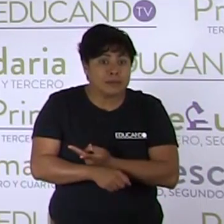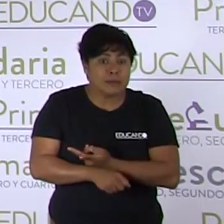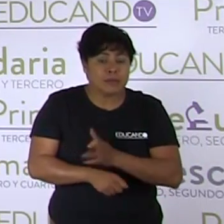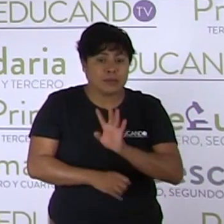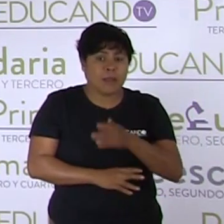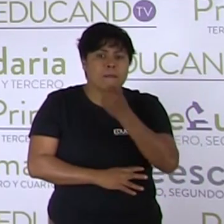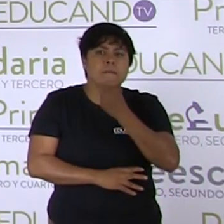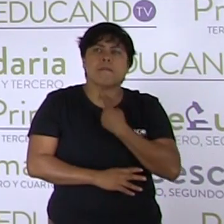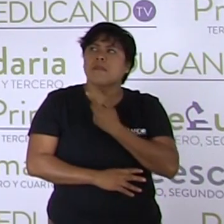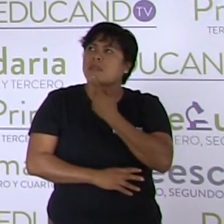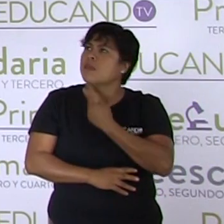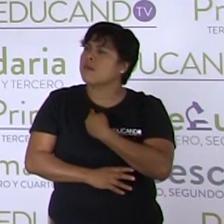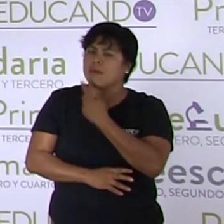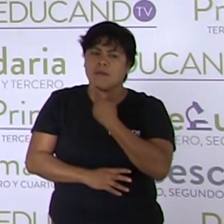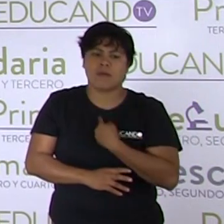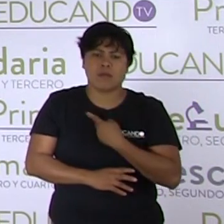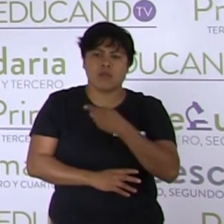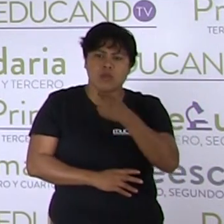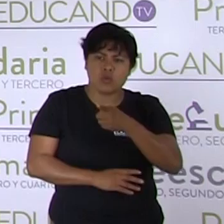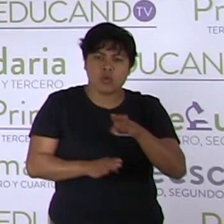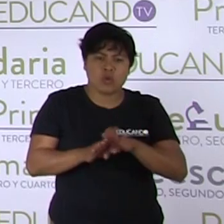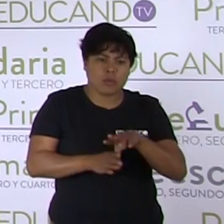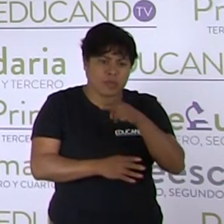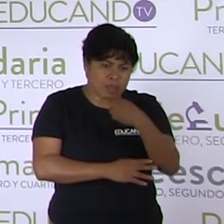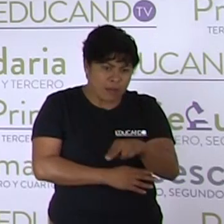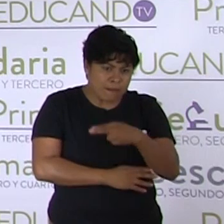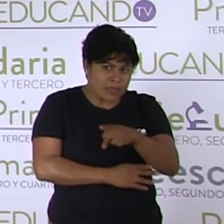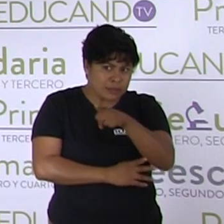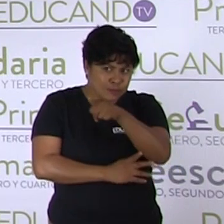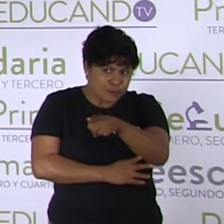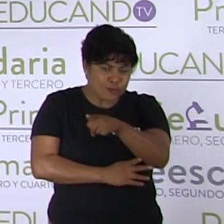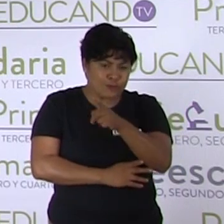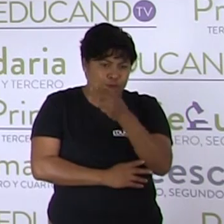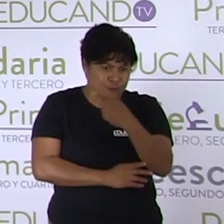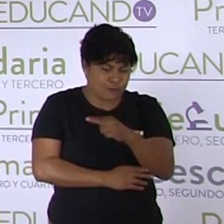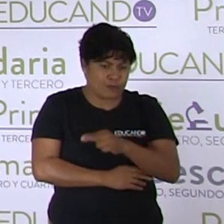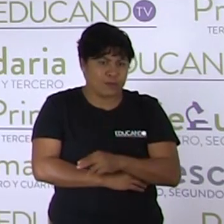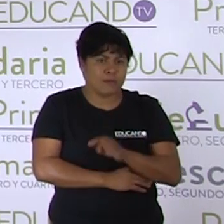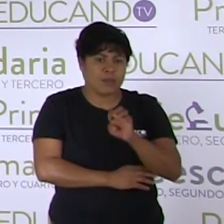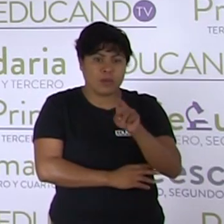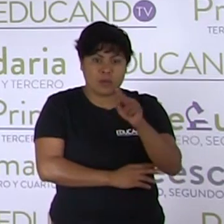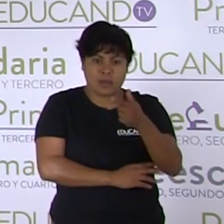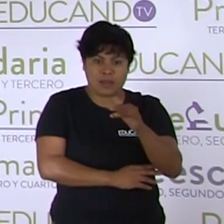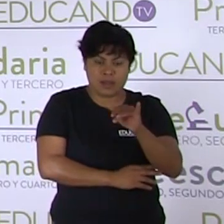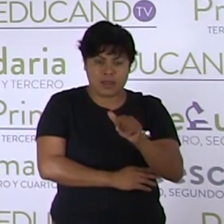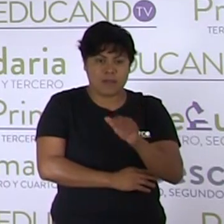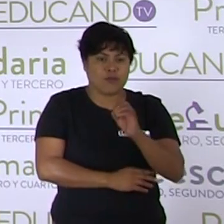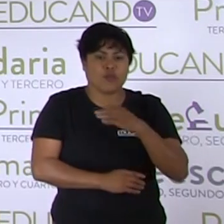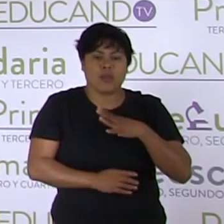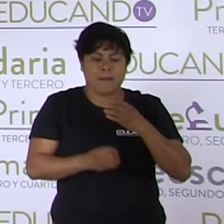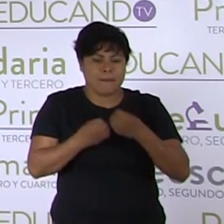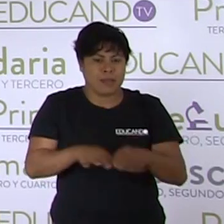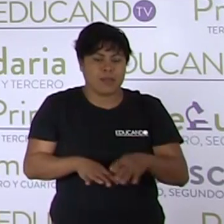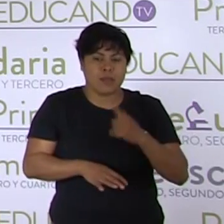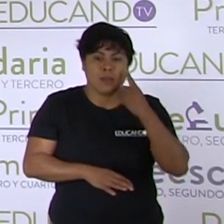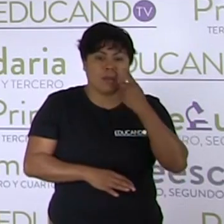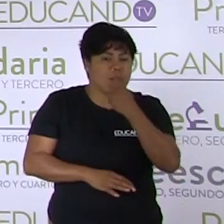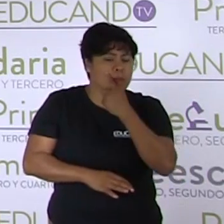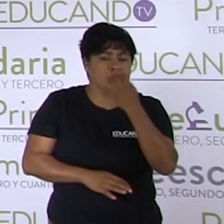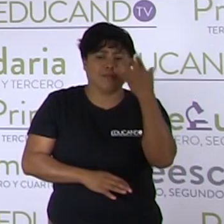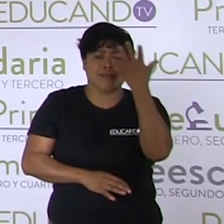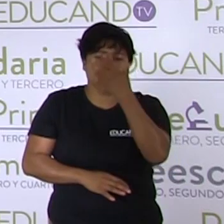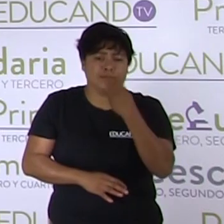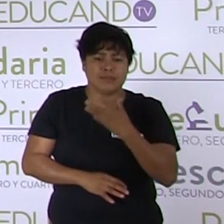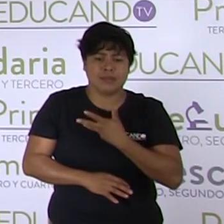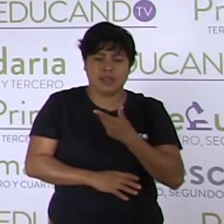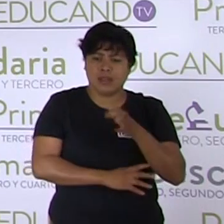me habían dicho que así es como te llamas. No había pierde. Ojo color de zacate bueno